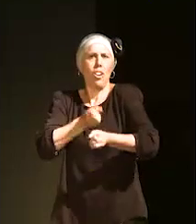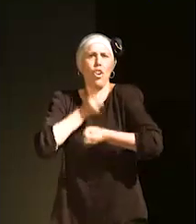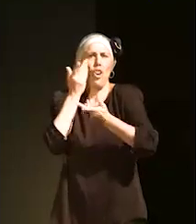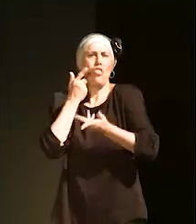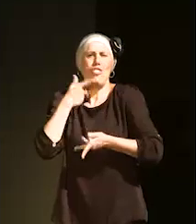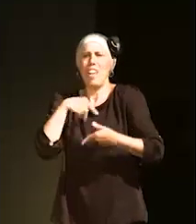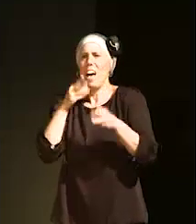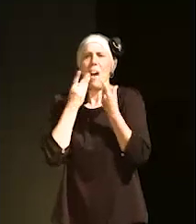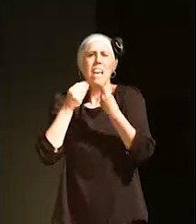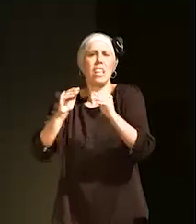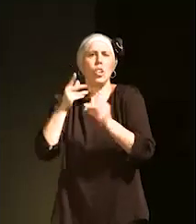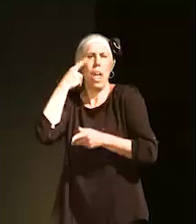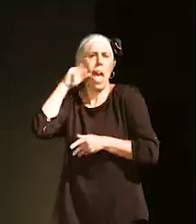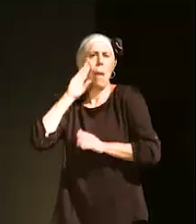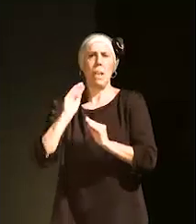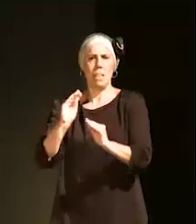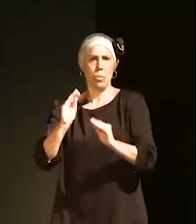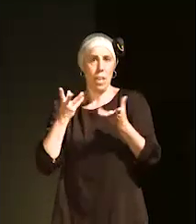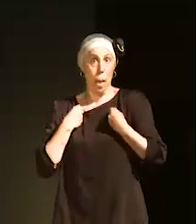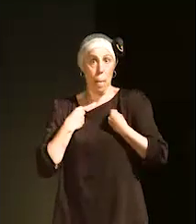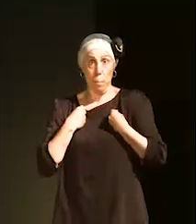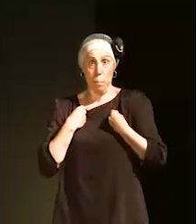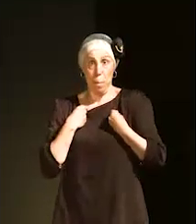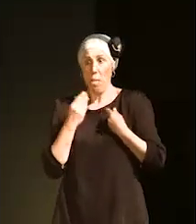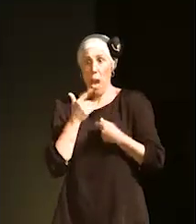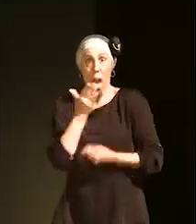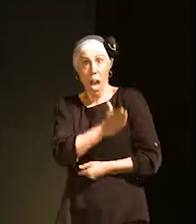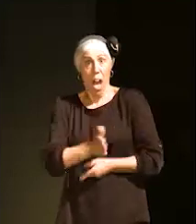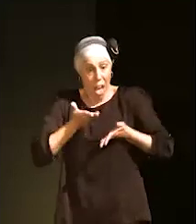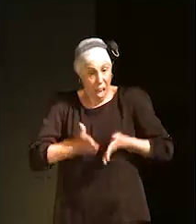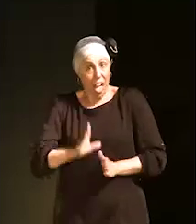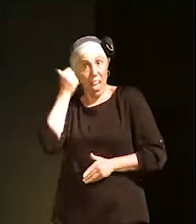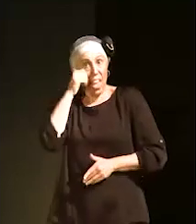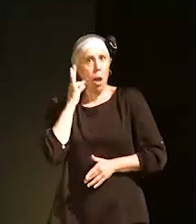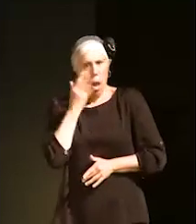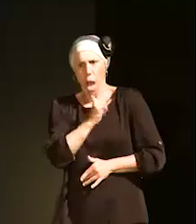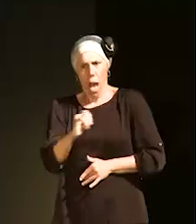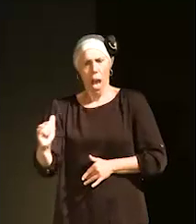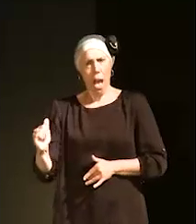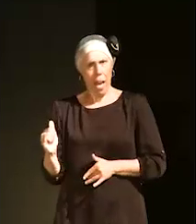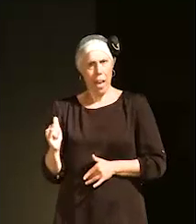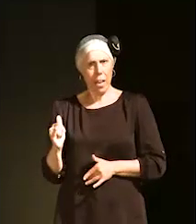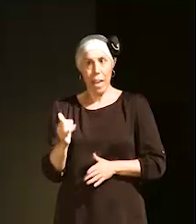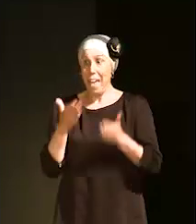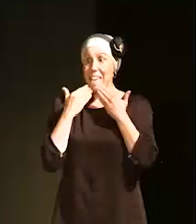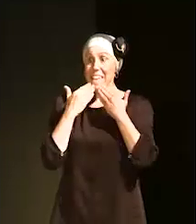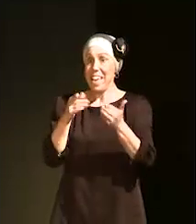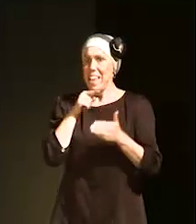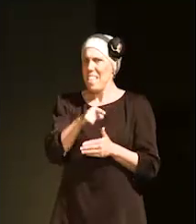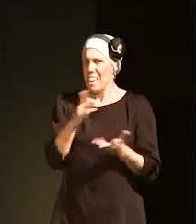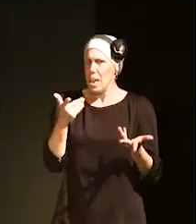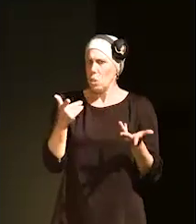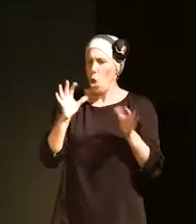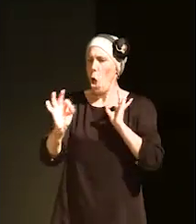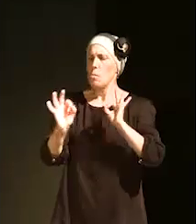con la importante presencia también de las hijas y de los hijos esto permitió que la obra el impacto